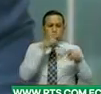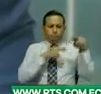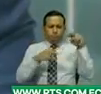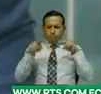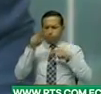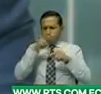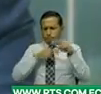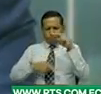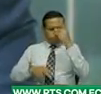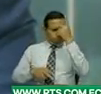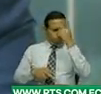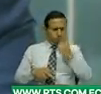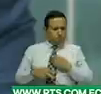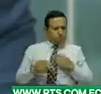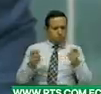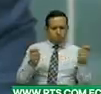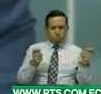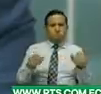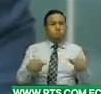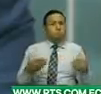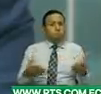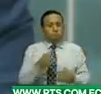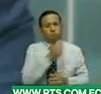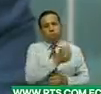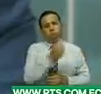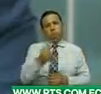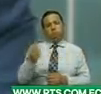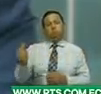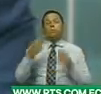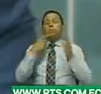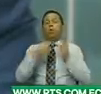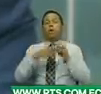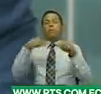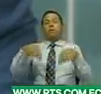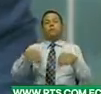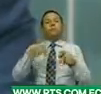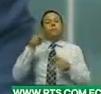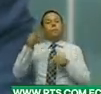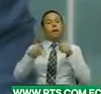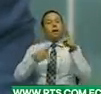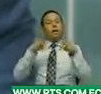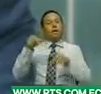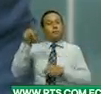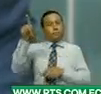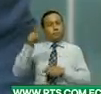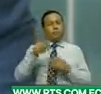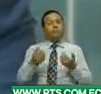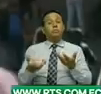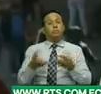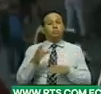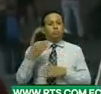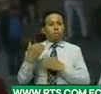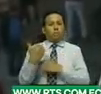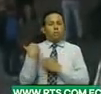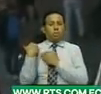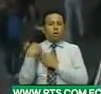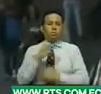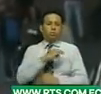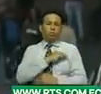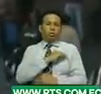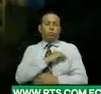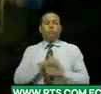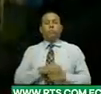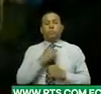Aquí estamos haciendo referencia al tema de playas, que es una competencia directamente de los GATS. El control de los